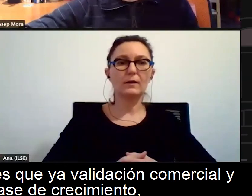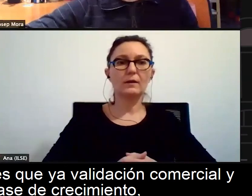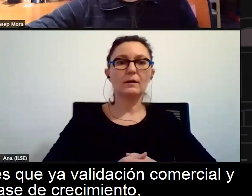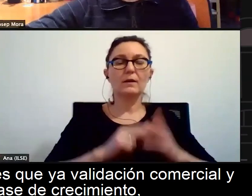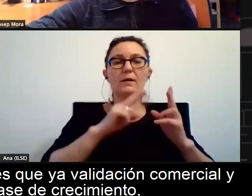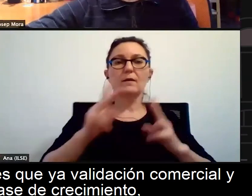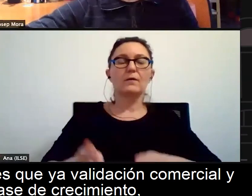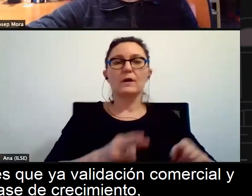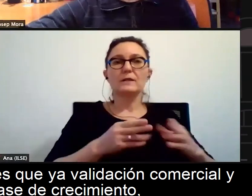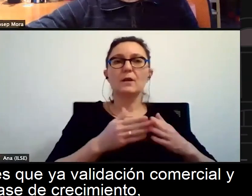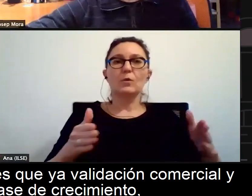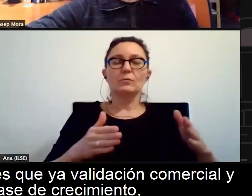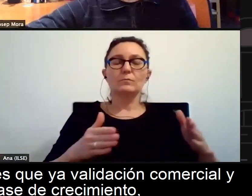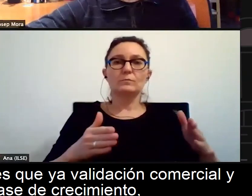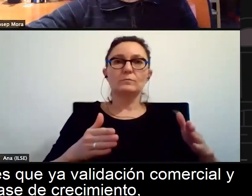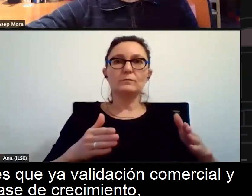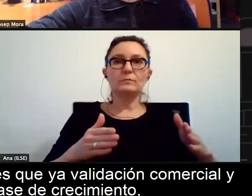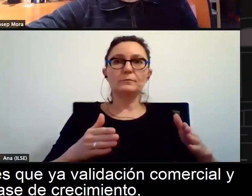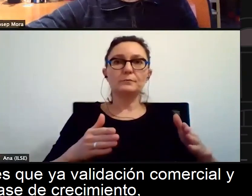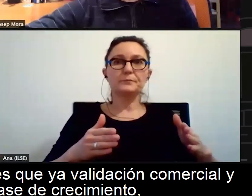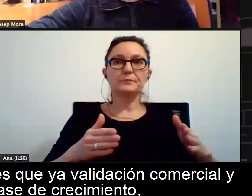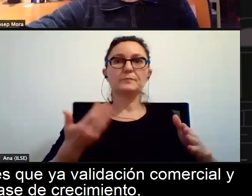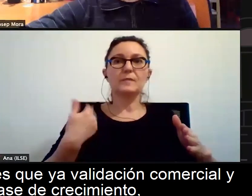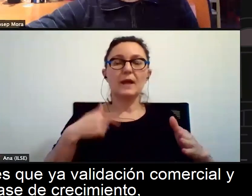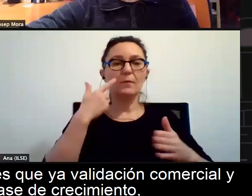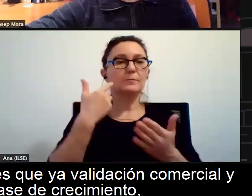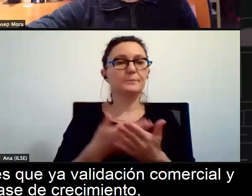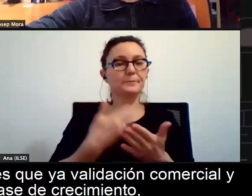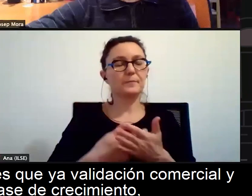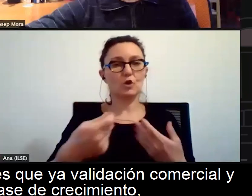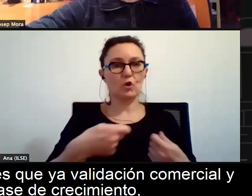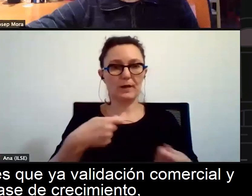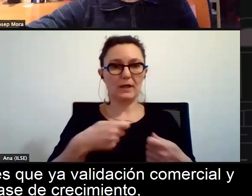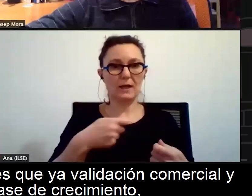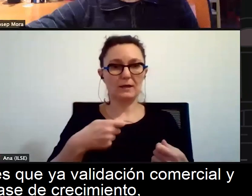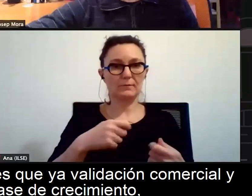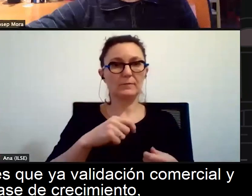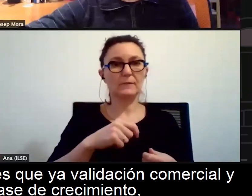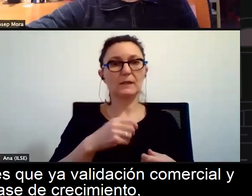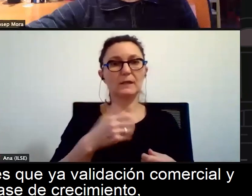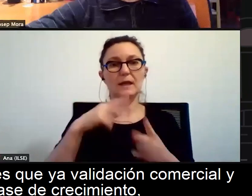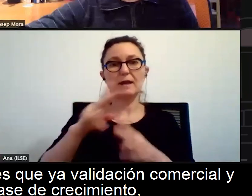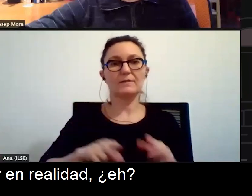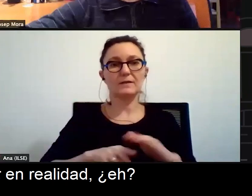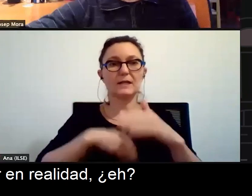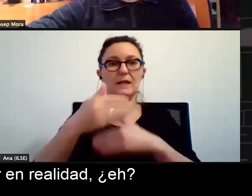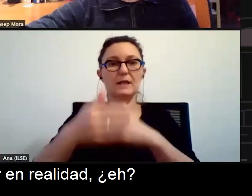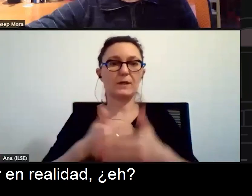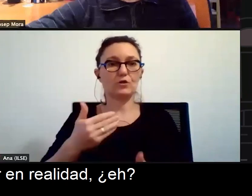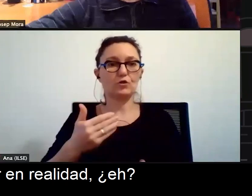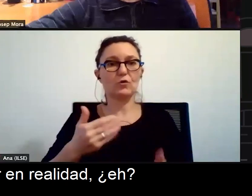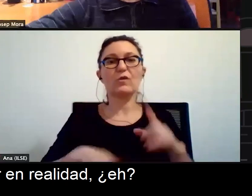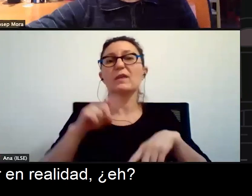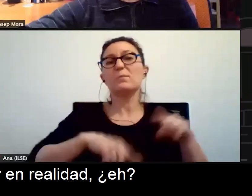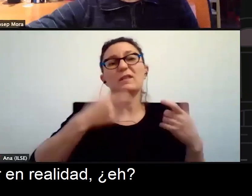es que ya validación comercial y luego a partir de en la fase de crecimiento pues depende del